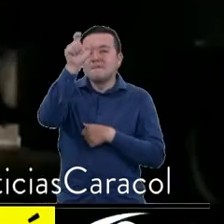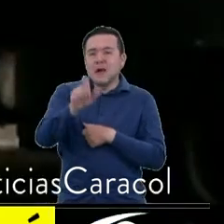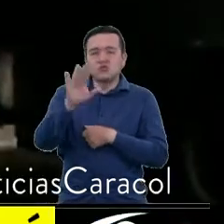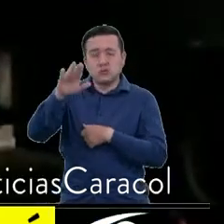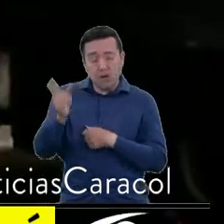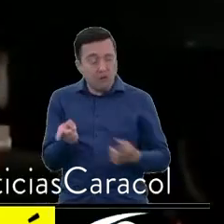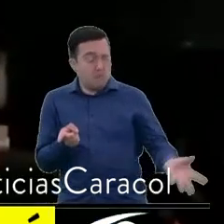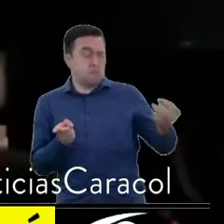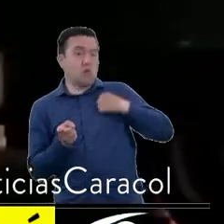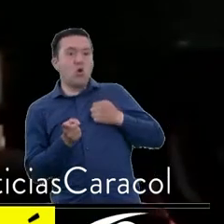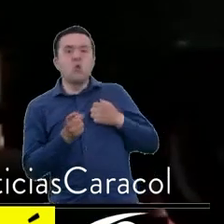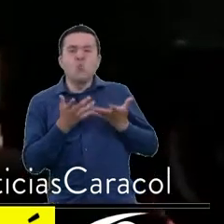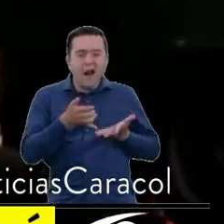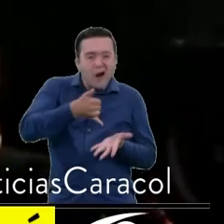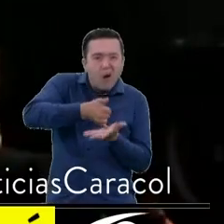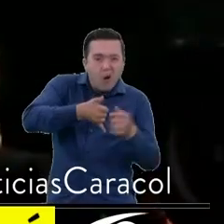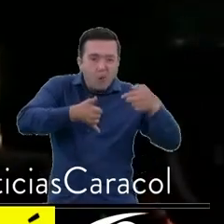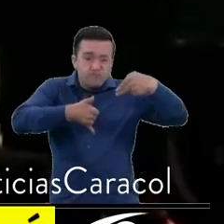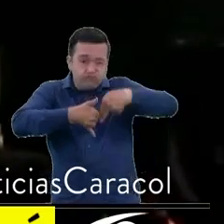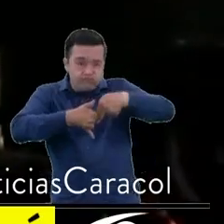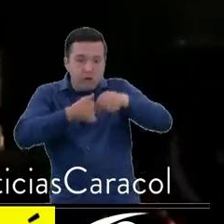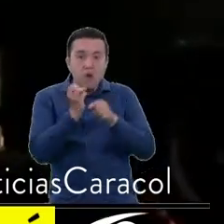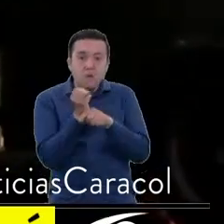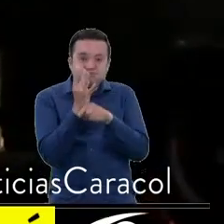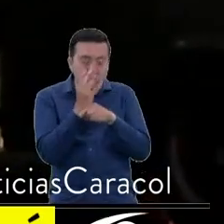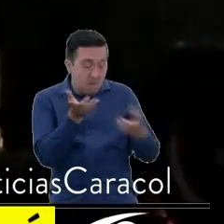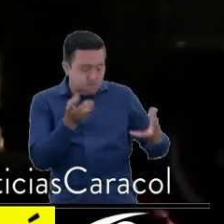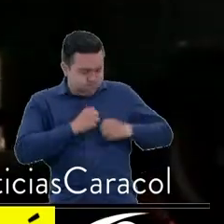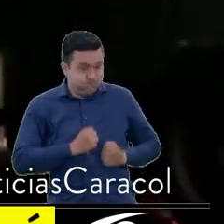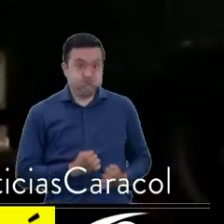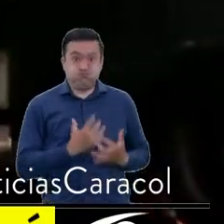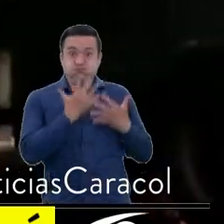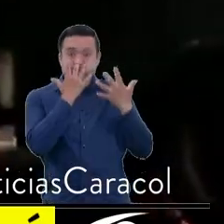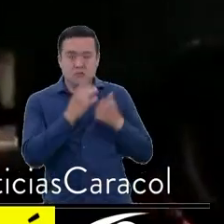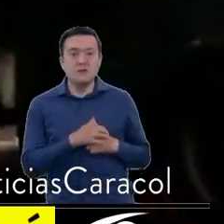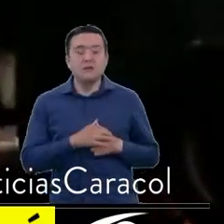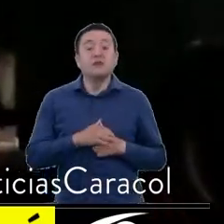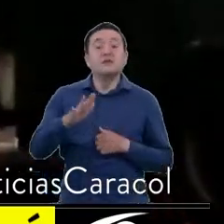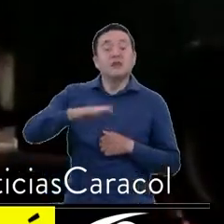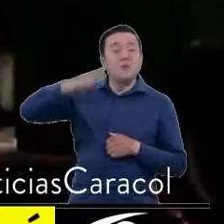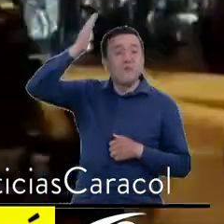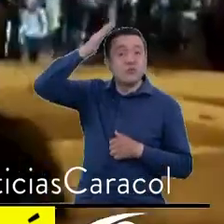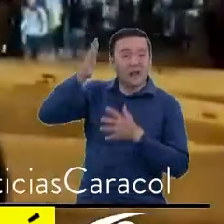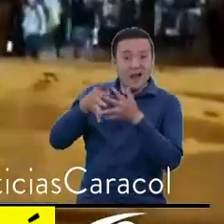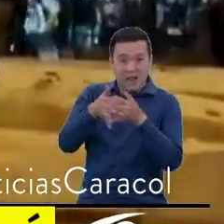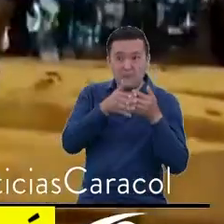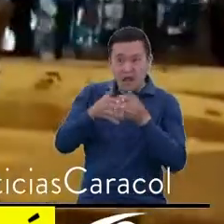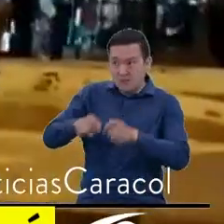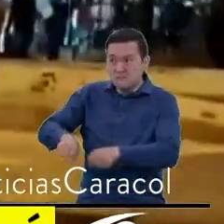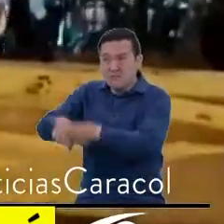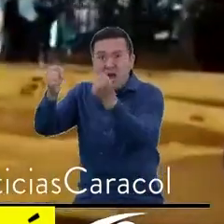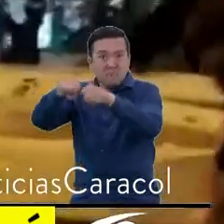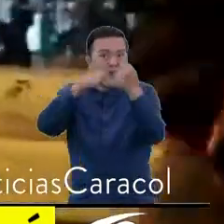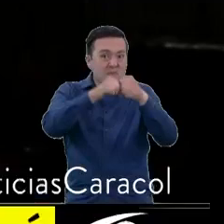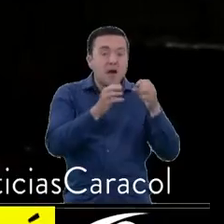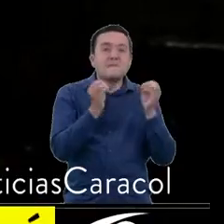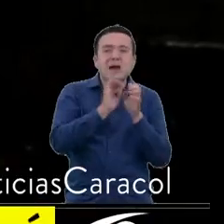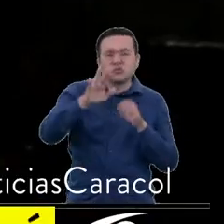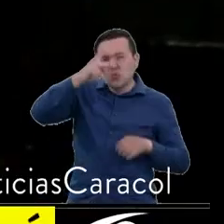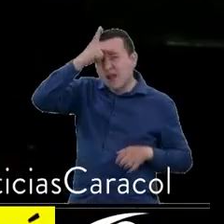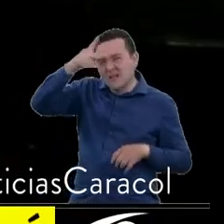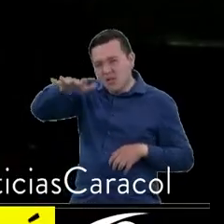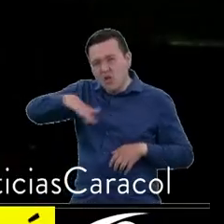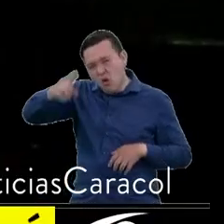En inmediaciones al portal Américas, vándalos atacan la infraestructura pública y en otro punto de la localidad de Kennedy, sujetos manipulan